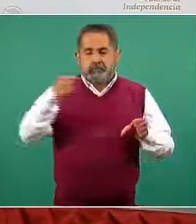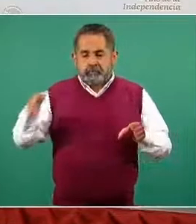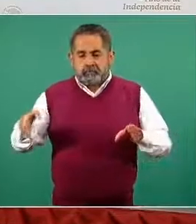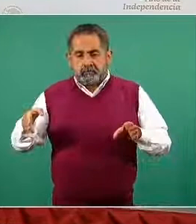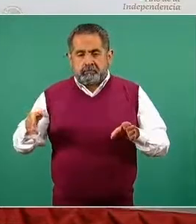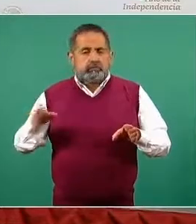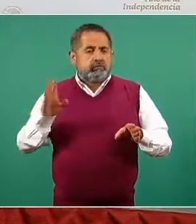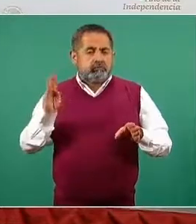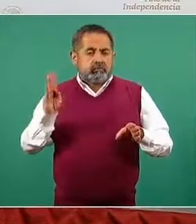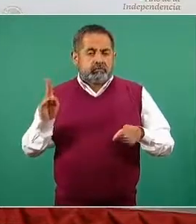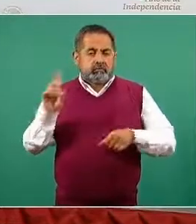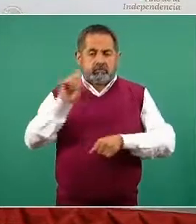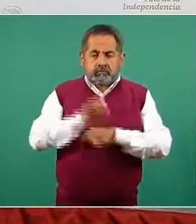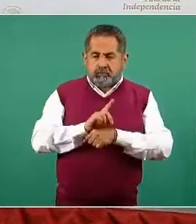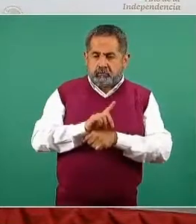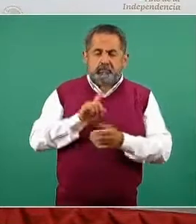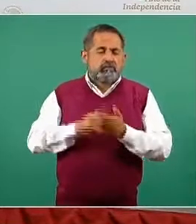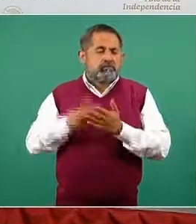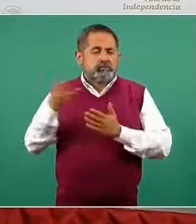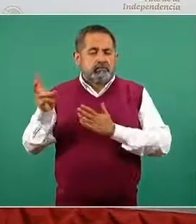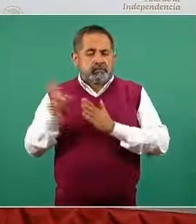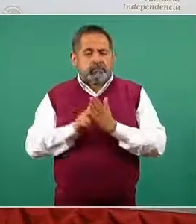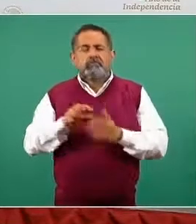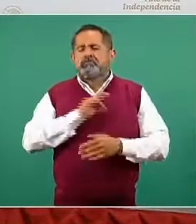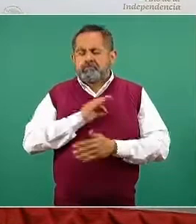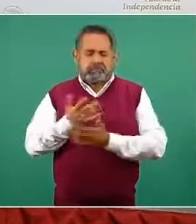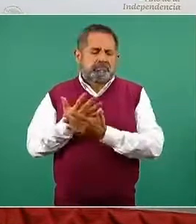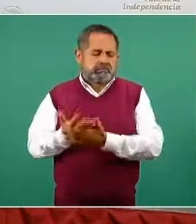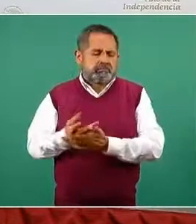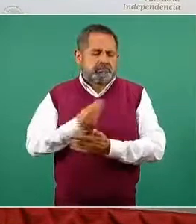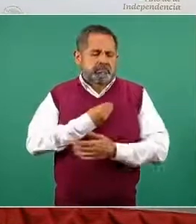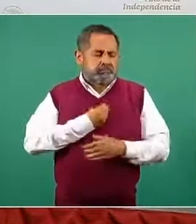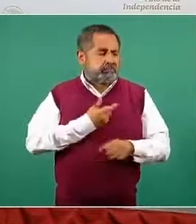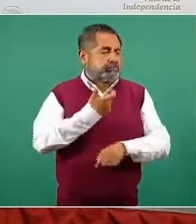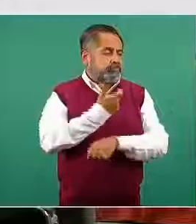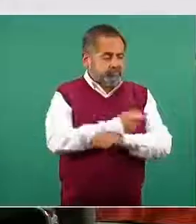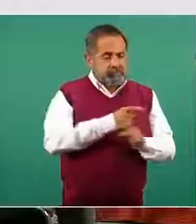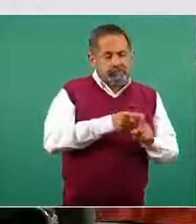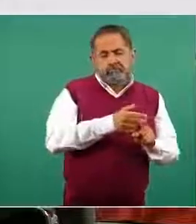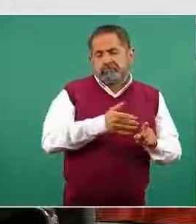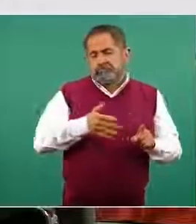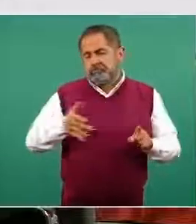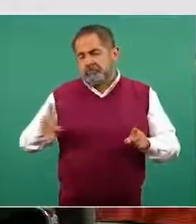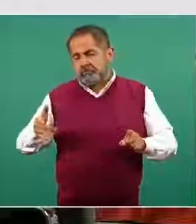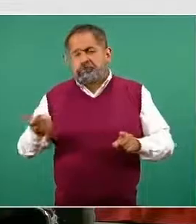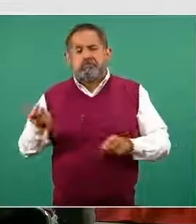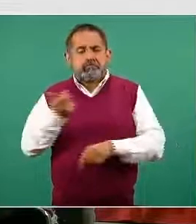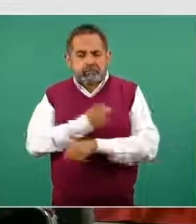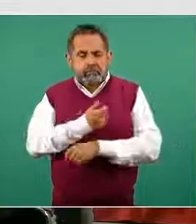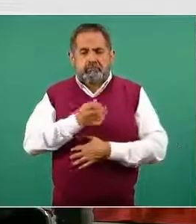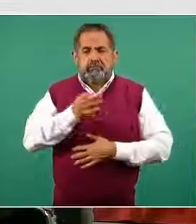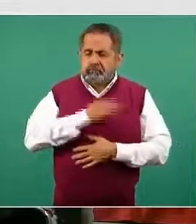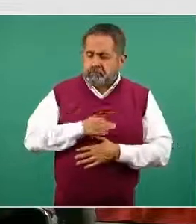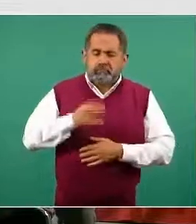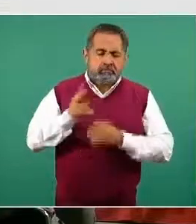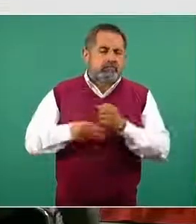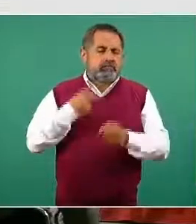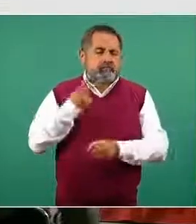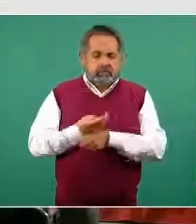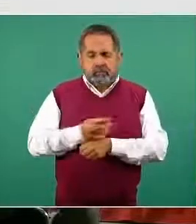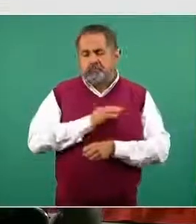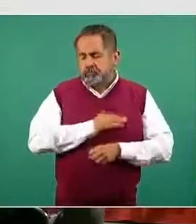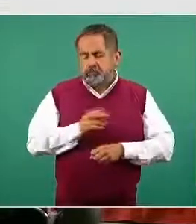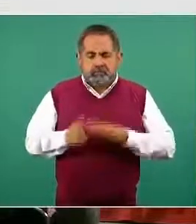hasta 90 días, hasta 3 meses después de la primera dosis aplicada, que se pueda aplicar su